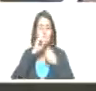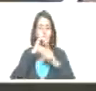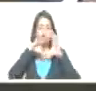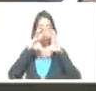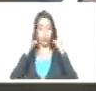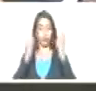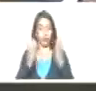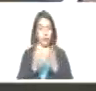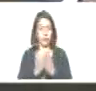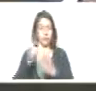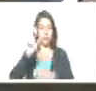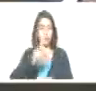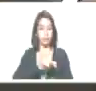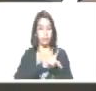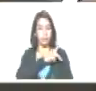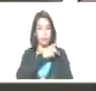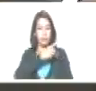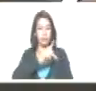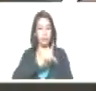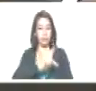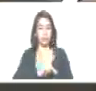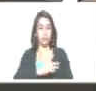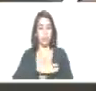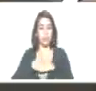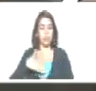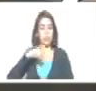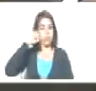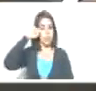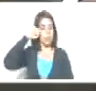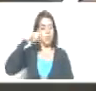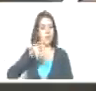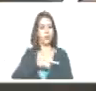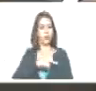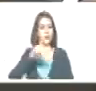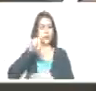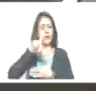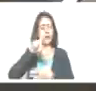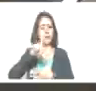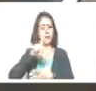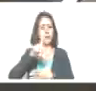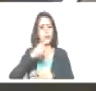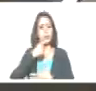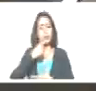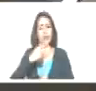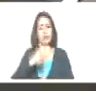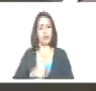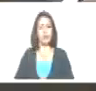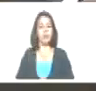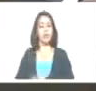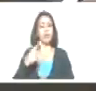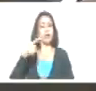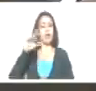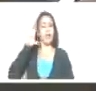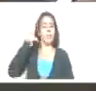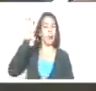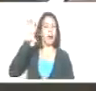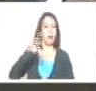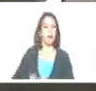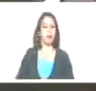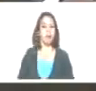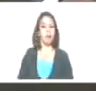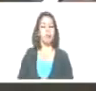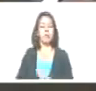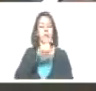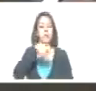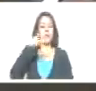Poesía, quisiera recordar a un poeta latinoamericano cuando dice: ay patria, a las personas que